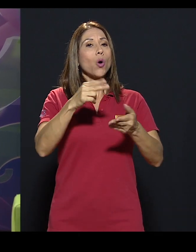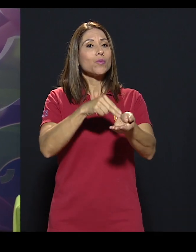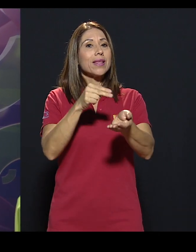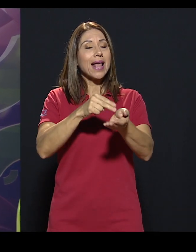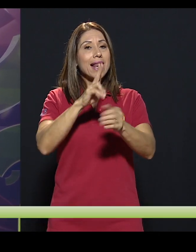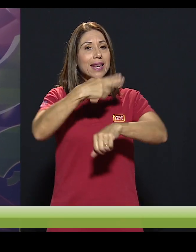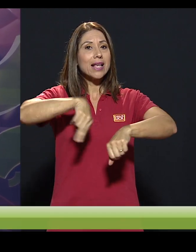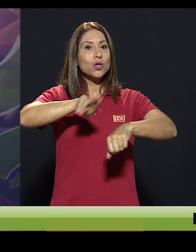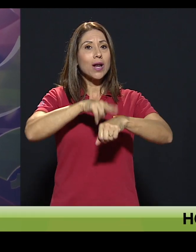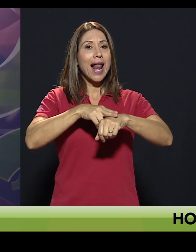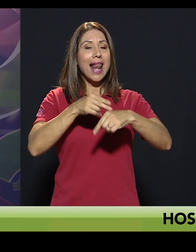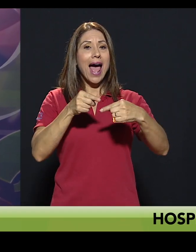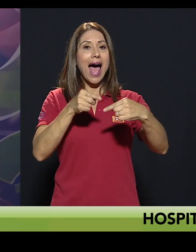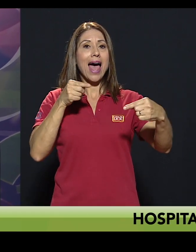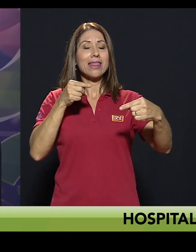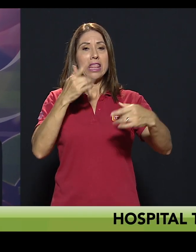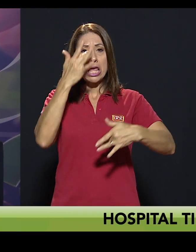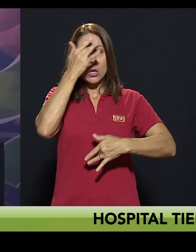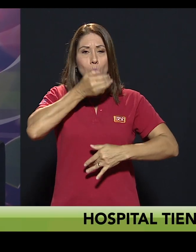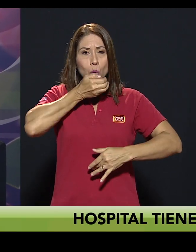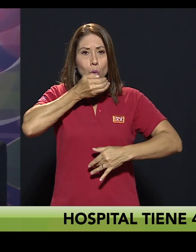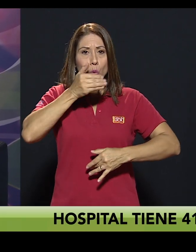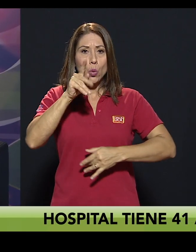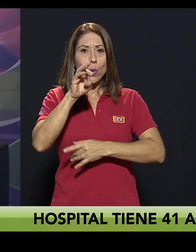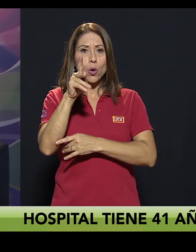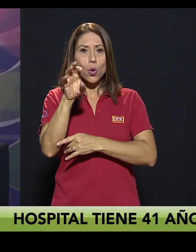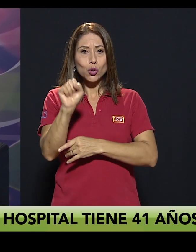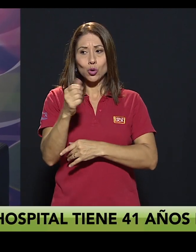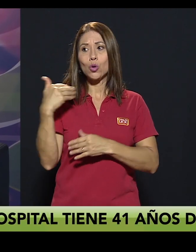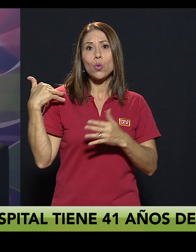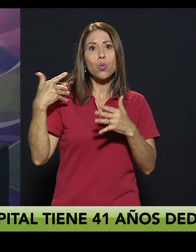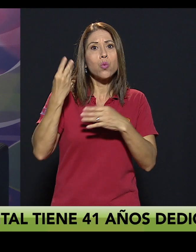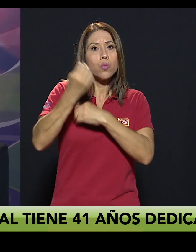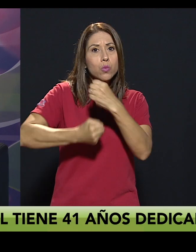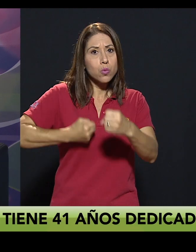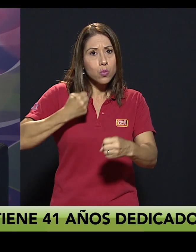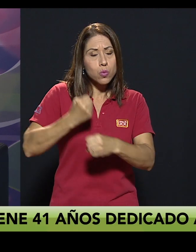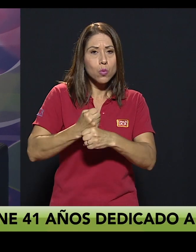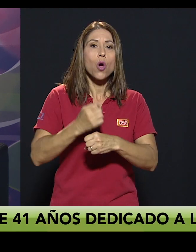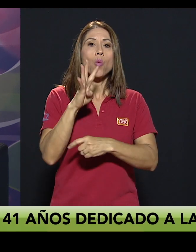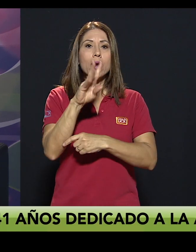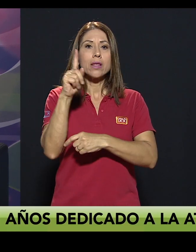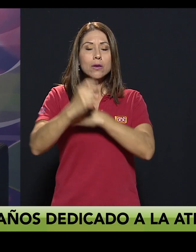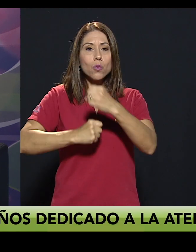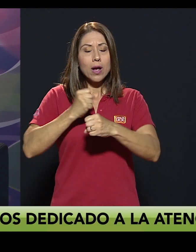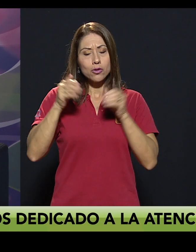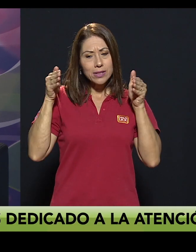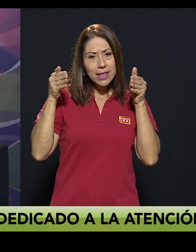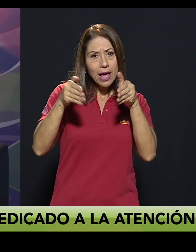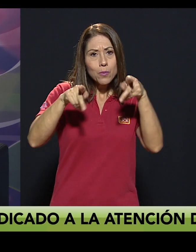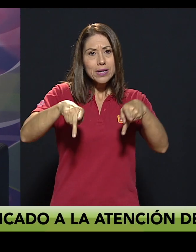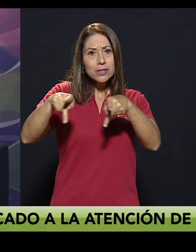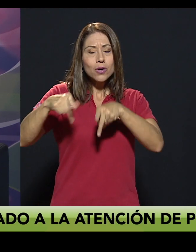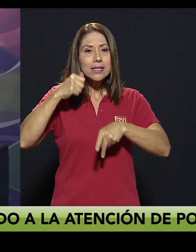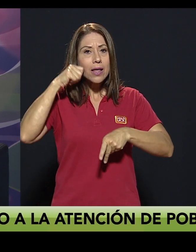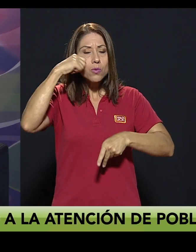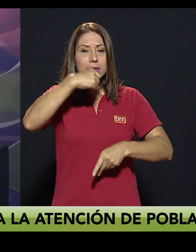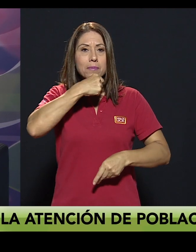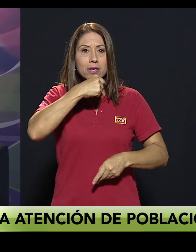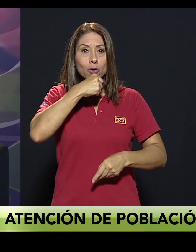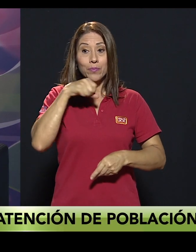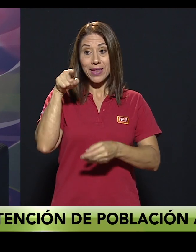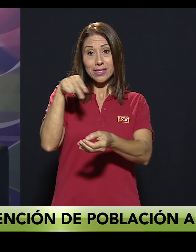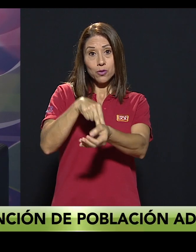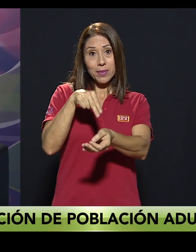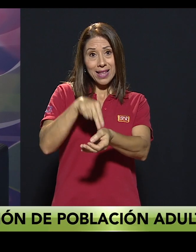Antituberculoso, va a cumplir cerca de 70 años y tiene 41 dedicados a las personas mayores. Este hospital